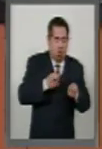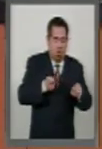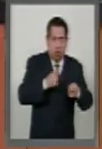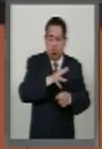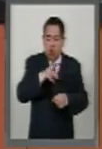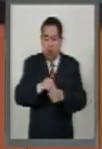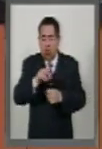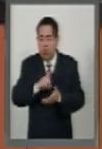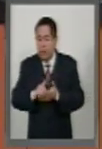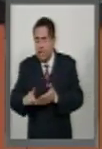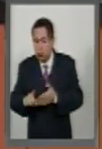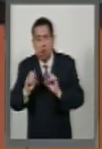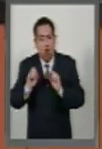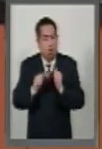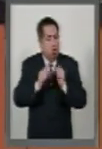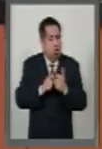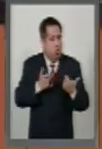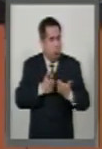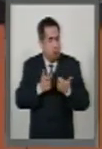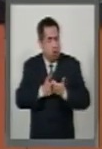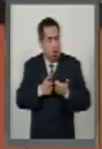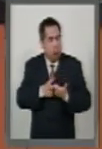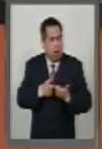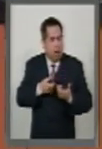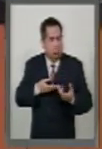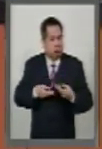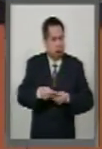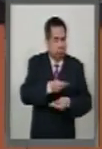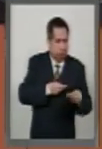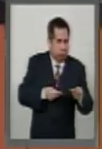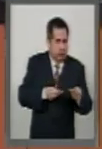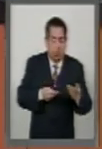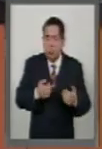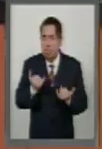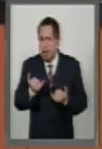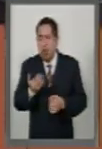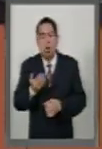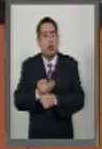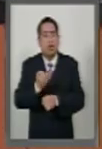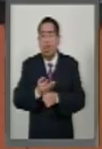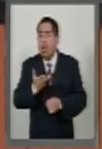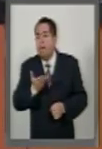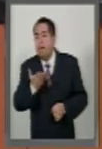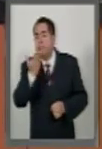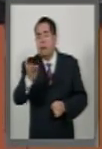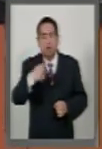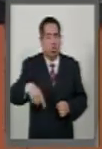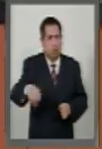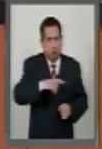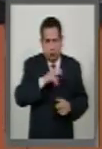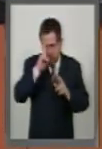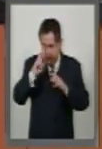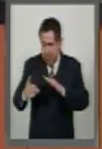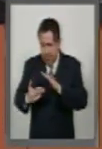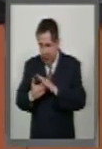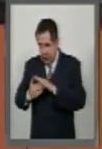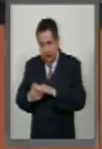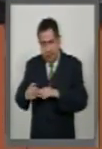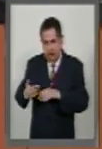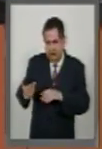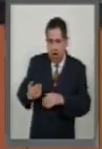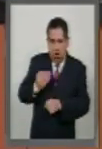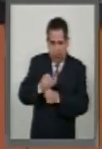compartido por cuotas. Solicito respetuosamente a esta directiva que el texto íntegro de